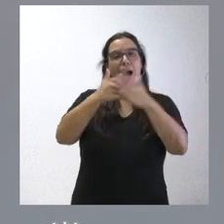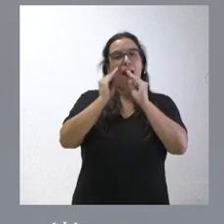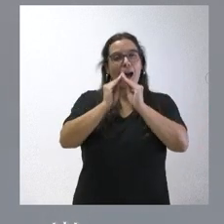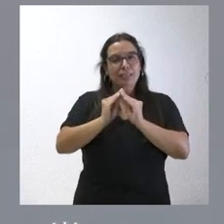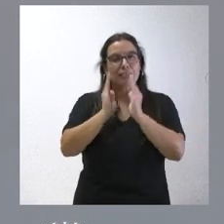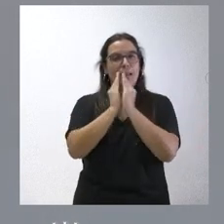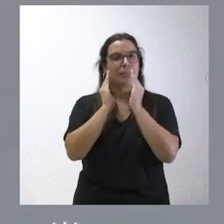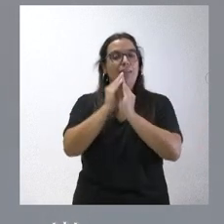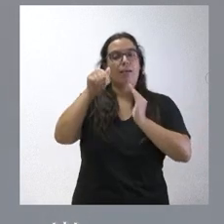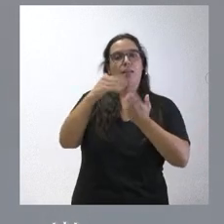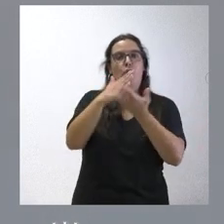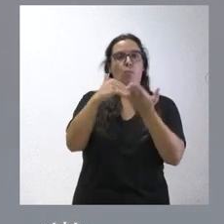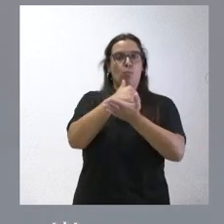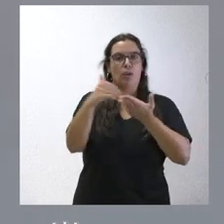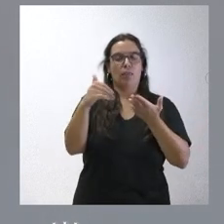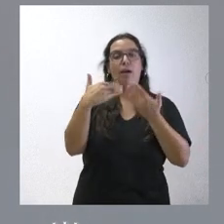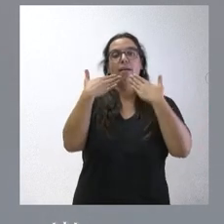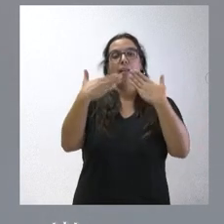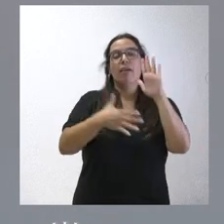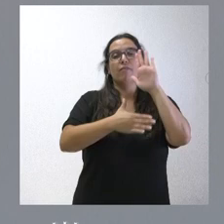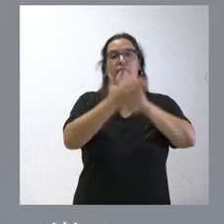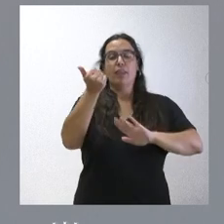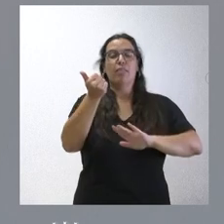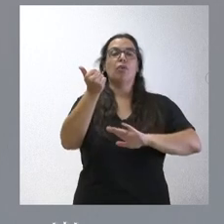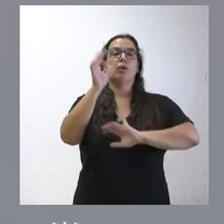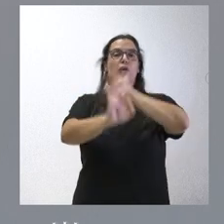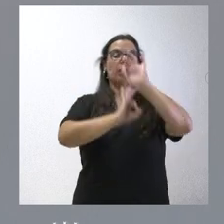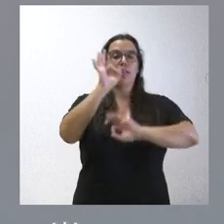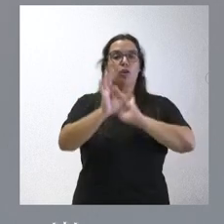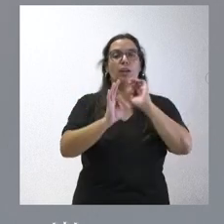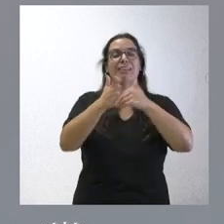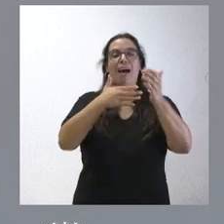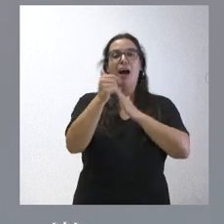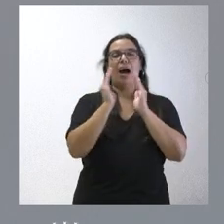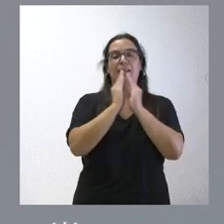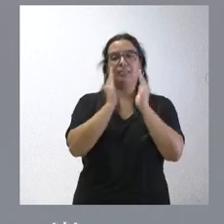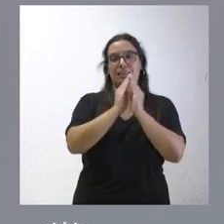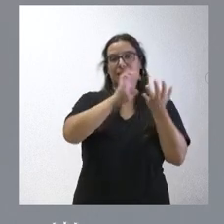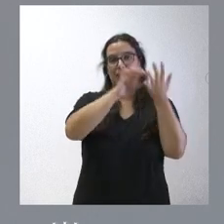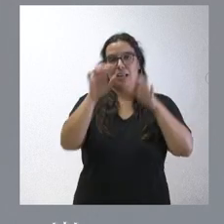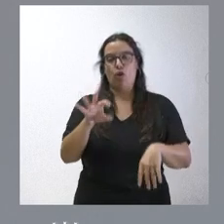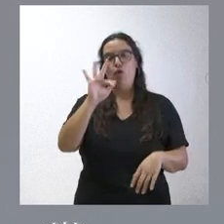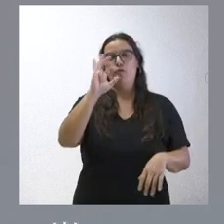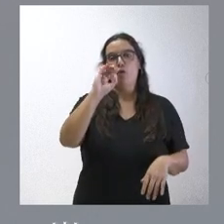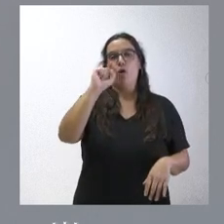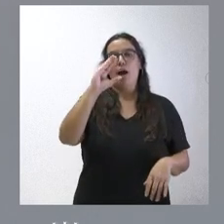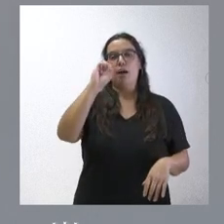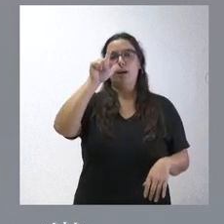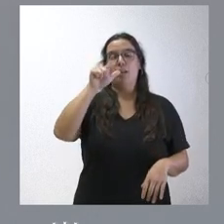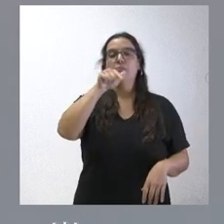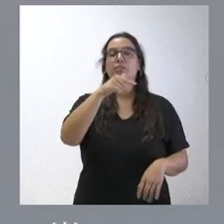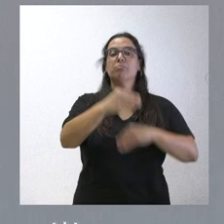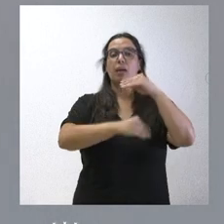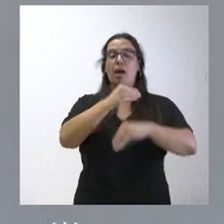comunidad Autónoma a través de la Federación de organizaciones artesanas de Castilla y león focal que tiene por objeto financiar los gastos